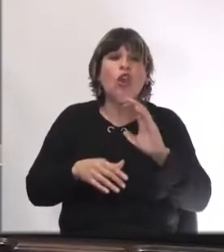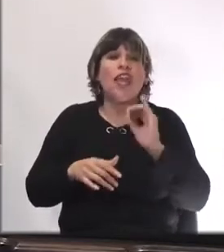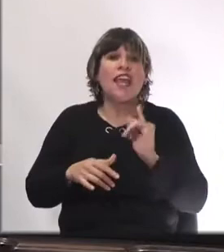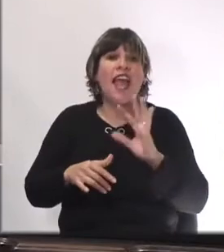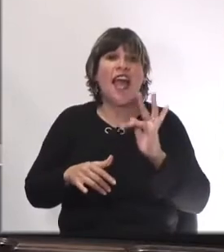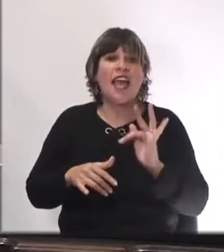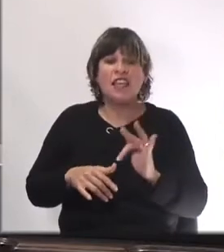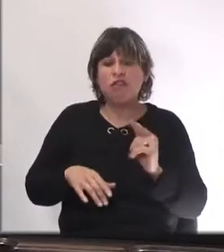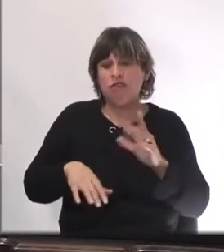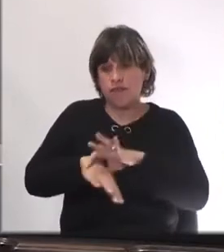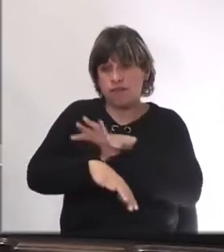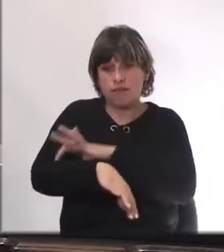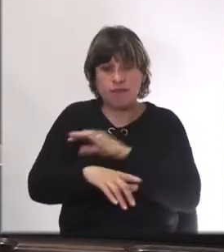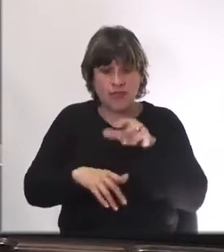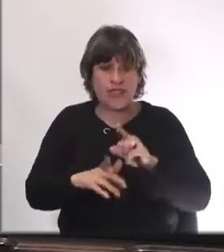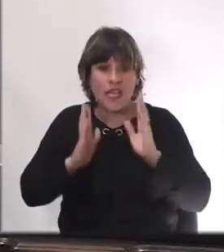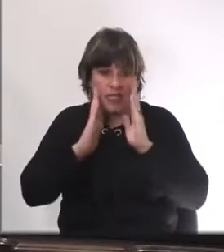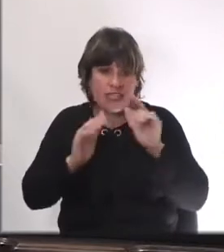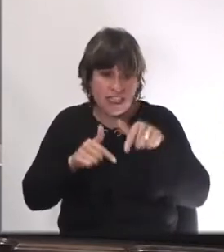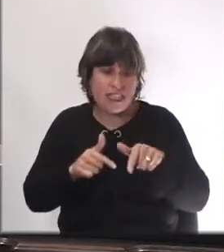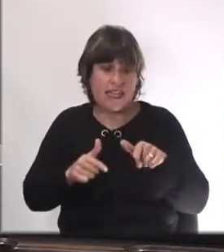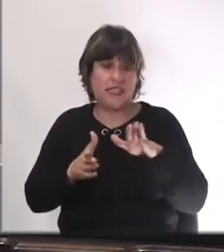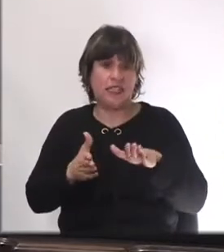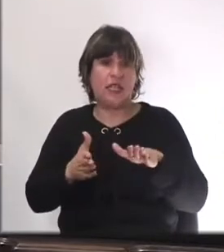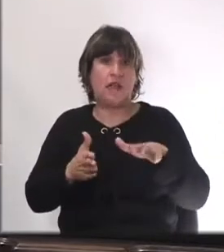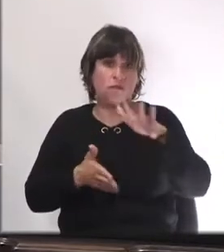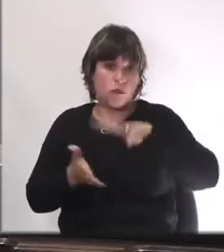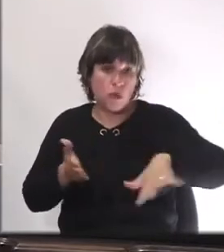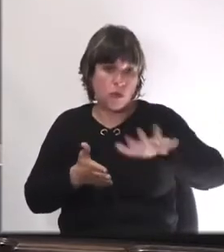esa población, que venían